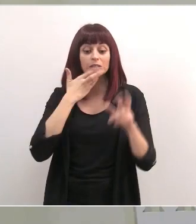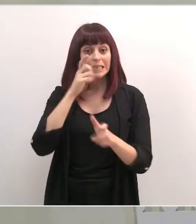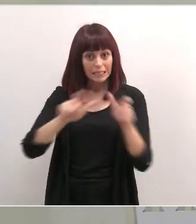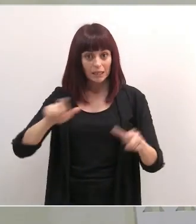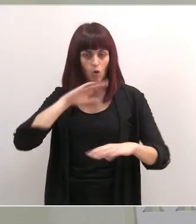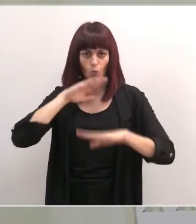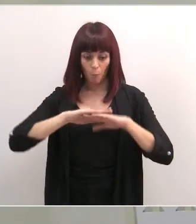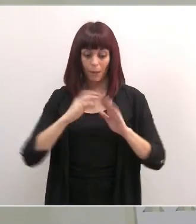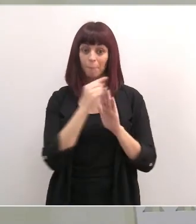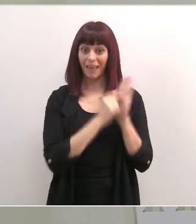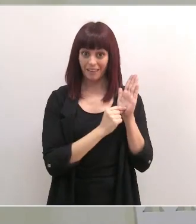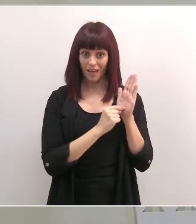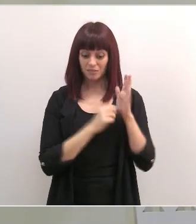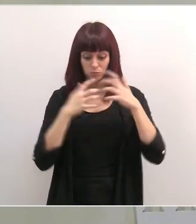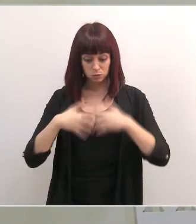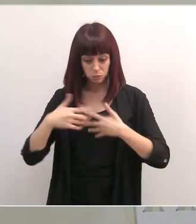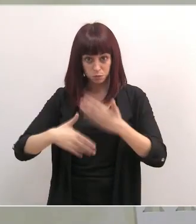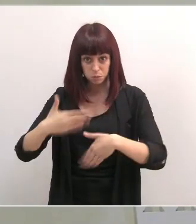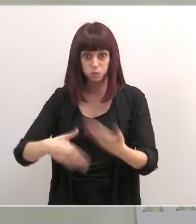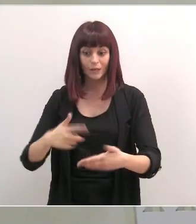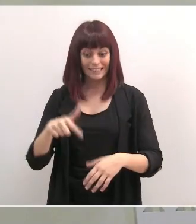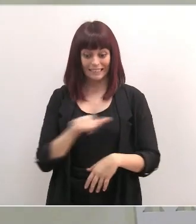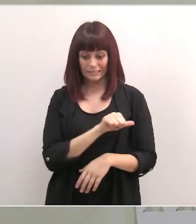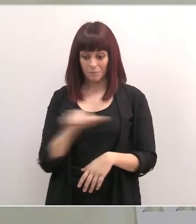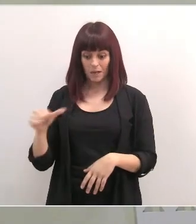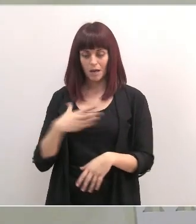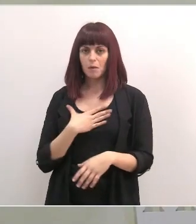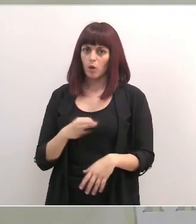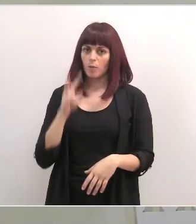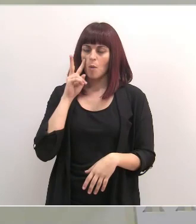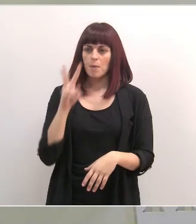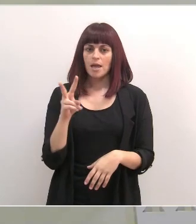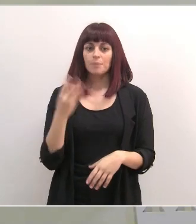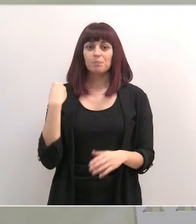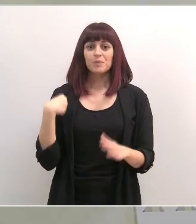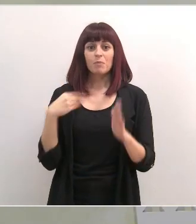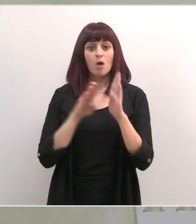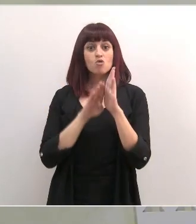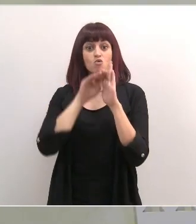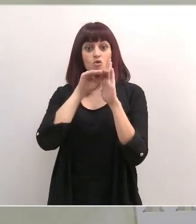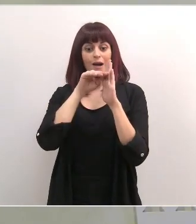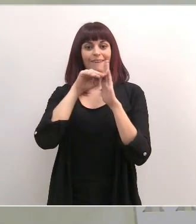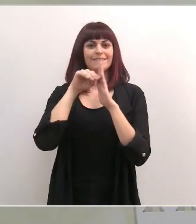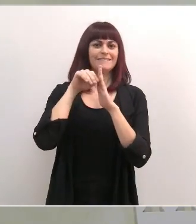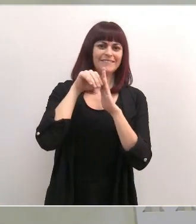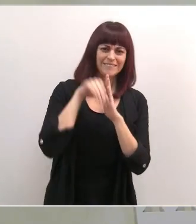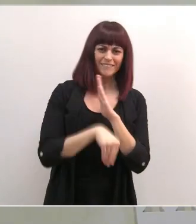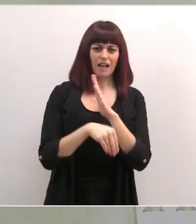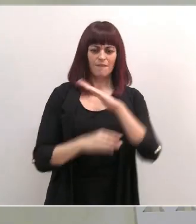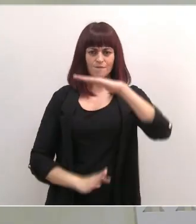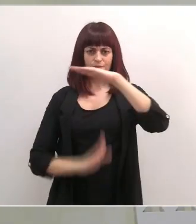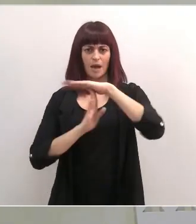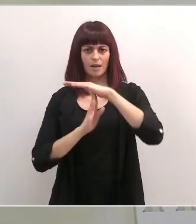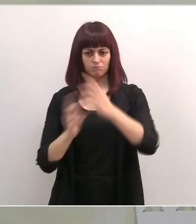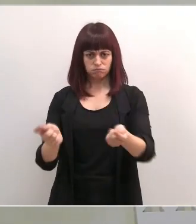con las medidas que tenemos puestas en marcha, a lo largo de esta semana podamos ver que esta curva realmente conseguimos frenarla